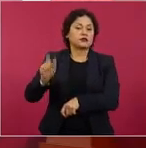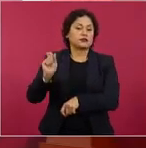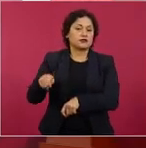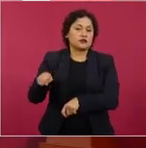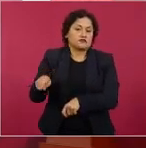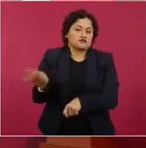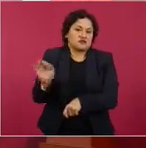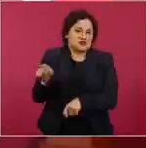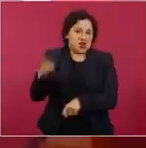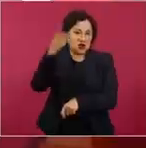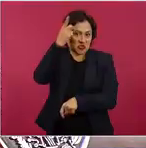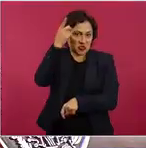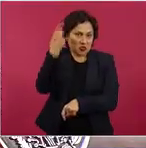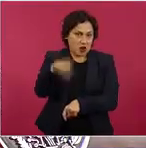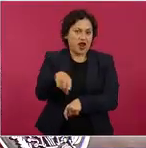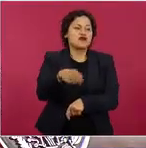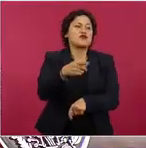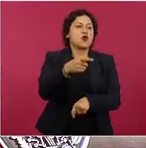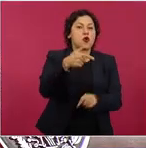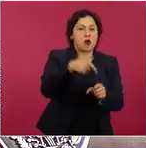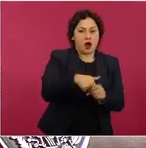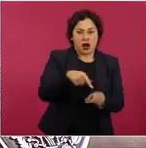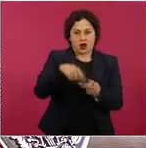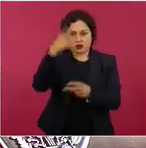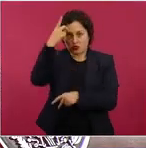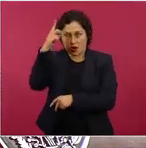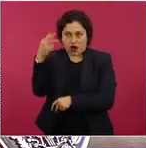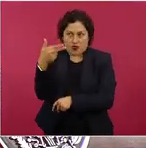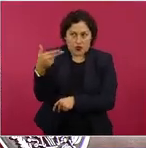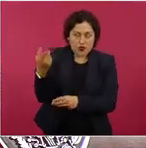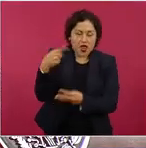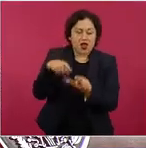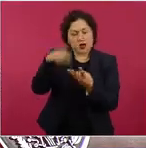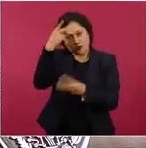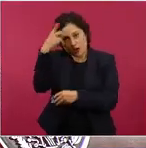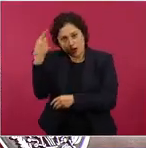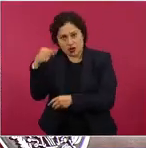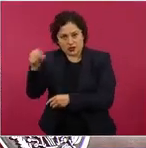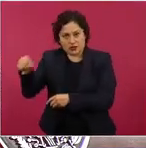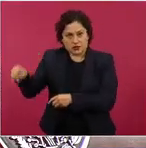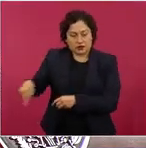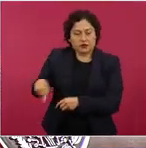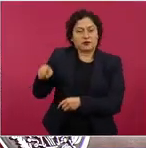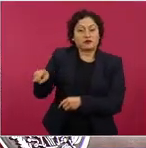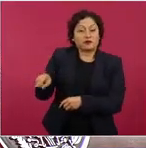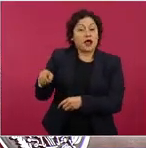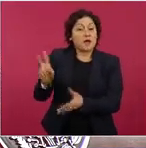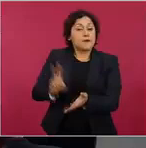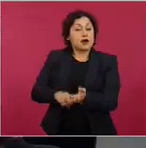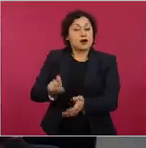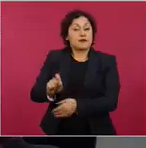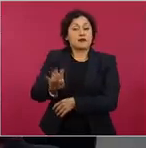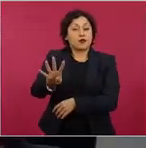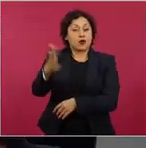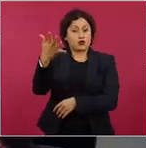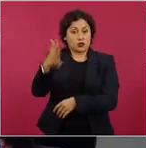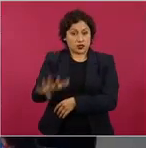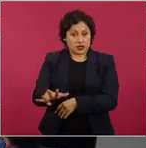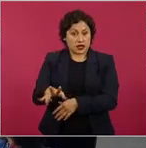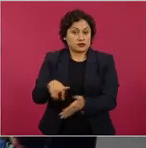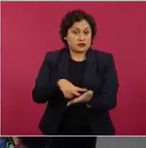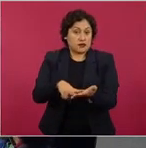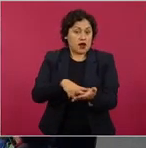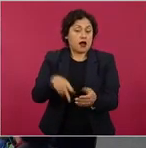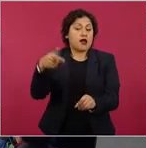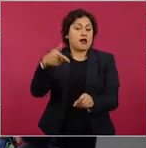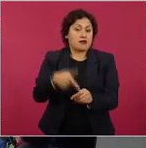del hotelito y de todo, a 24.10 de franquicia Pemex para la regular.